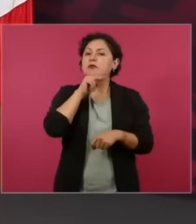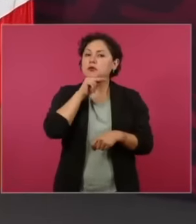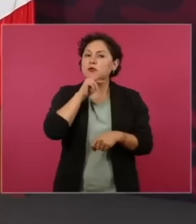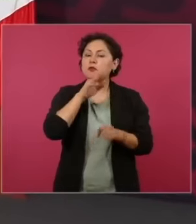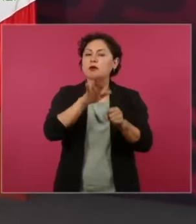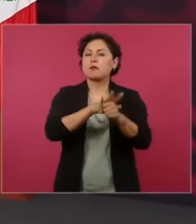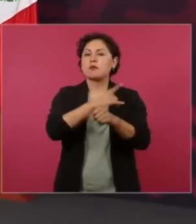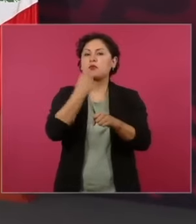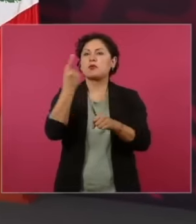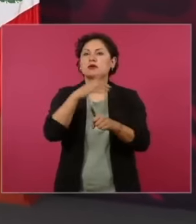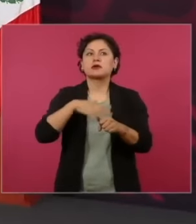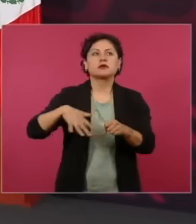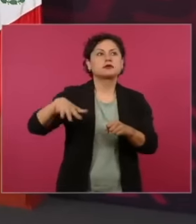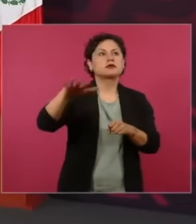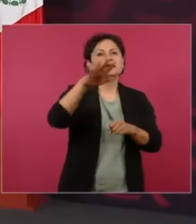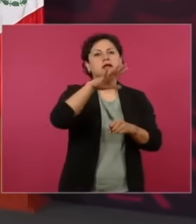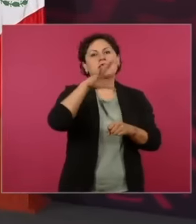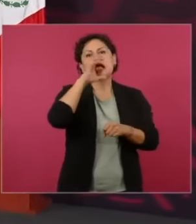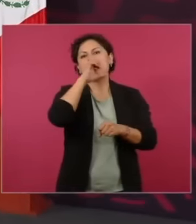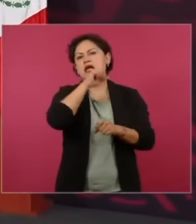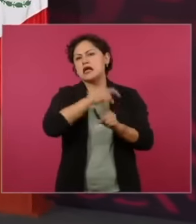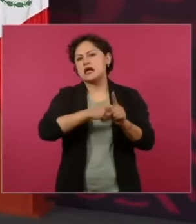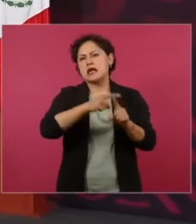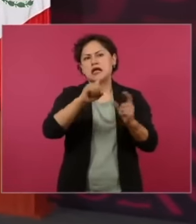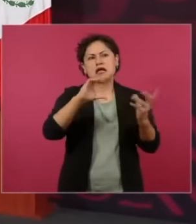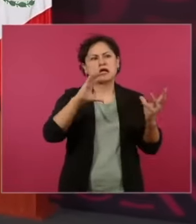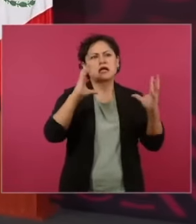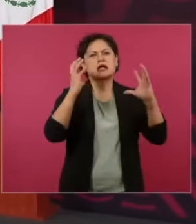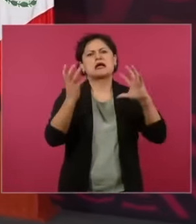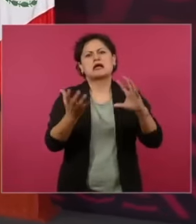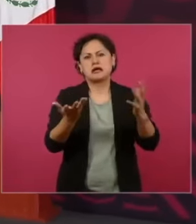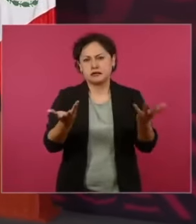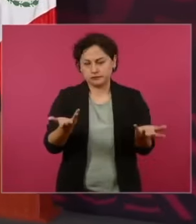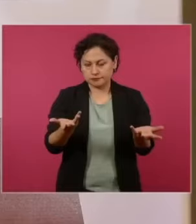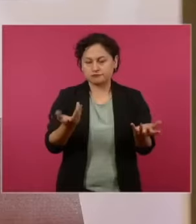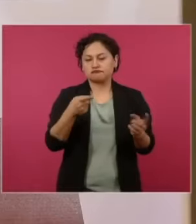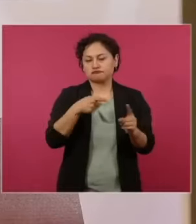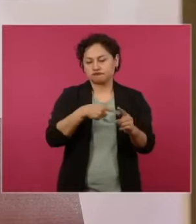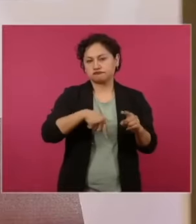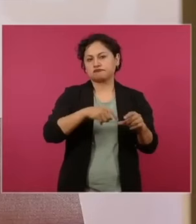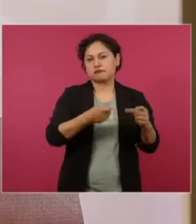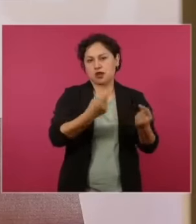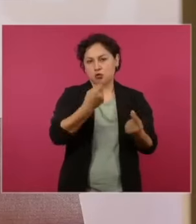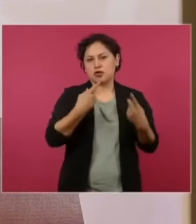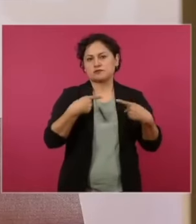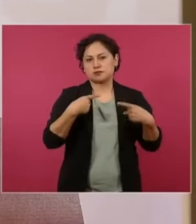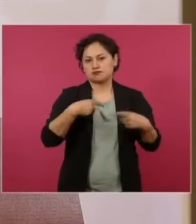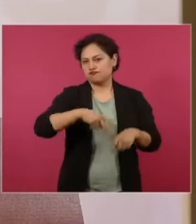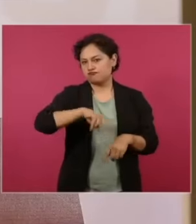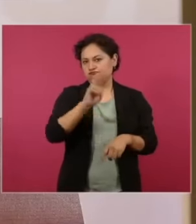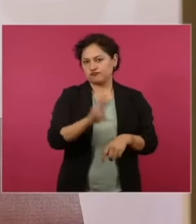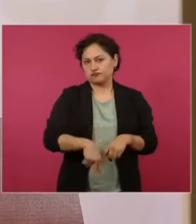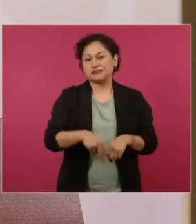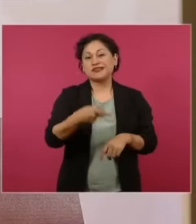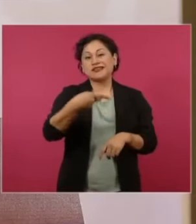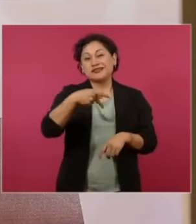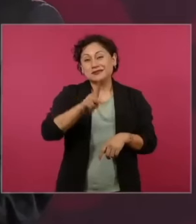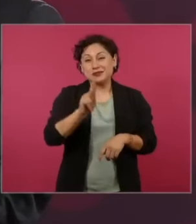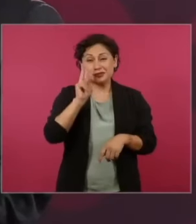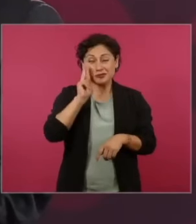climático. Pero esto demuestra el doble discurso, la doble moral,